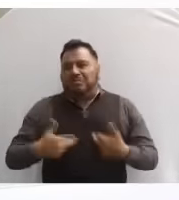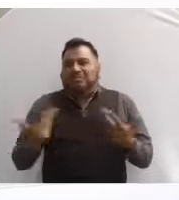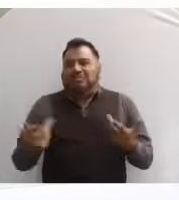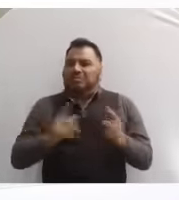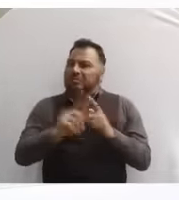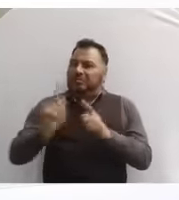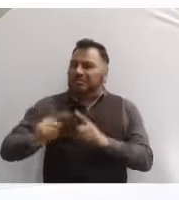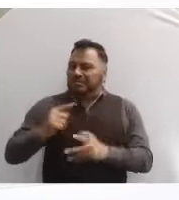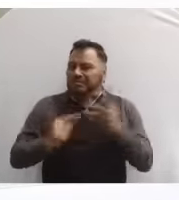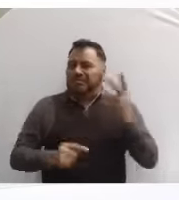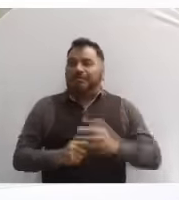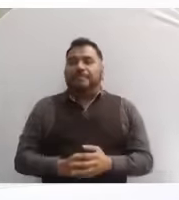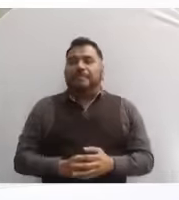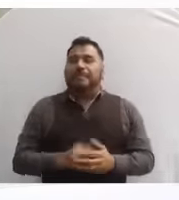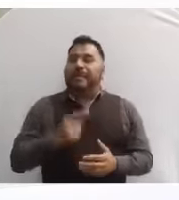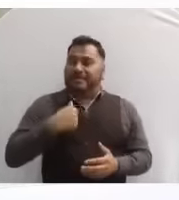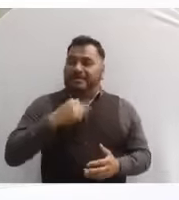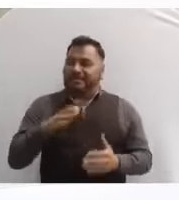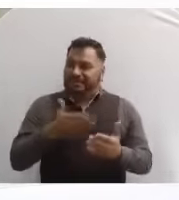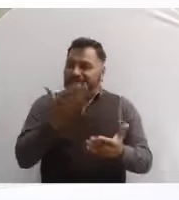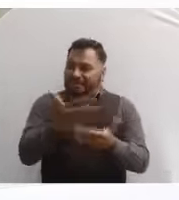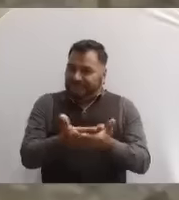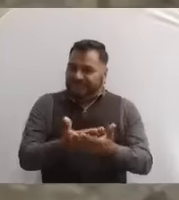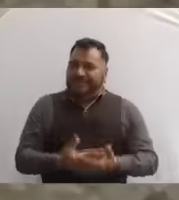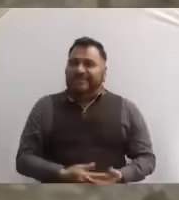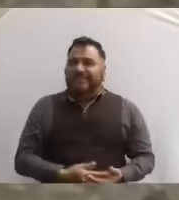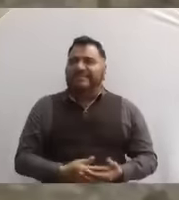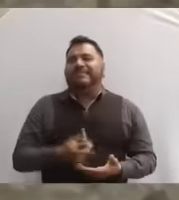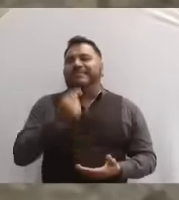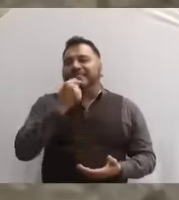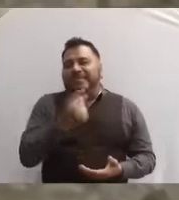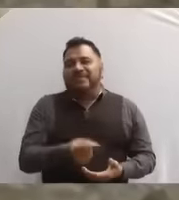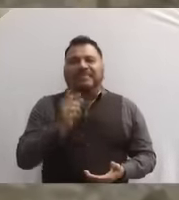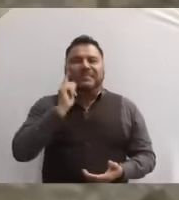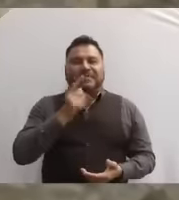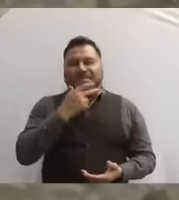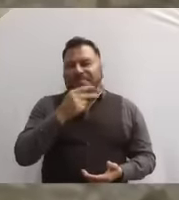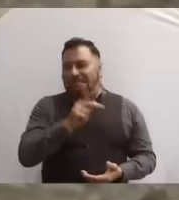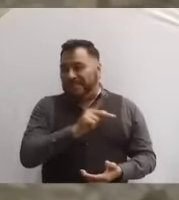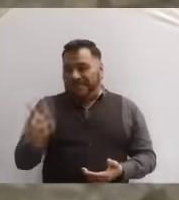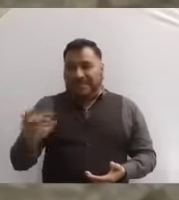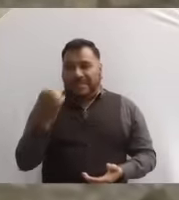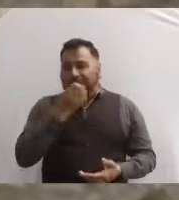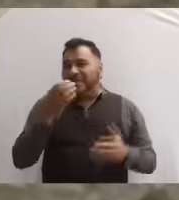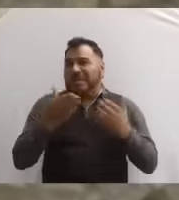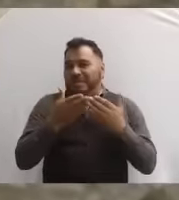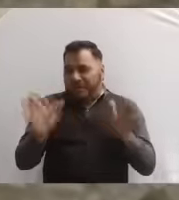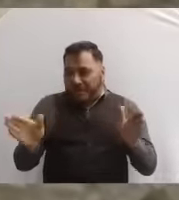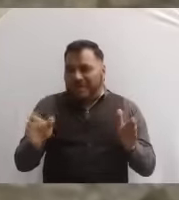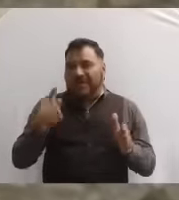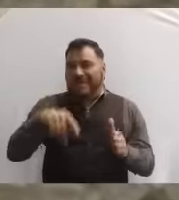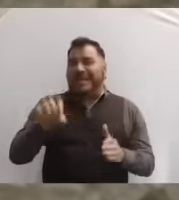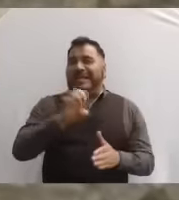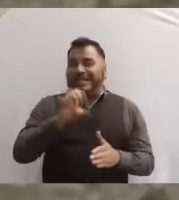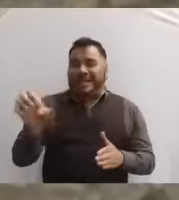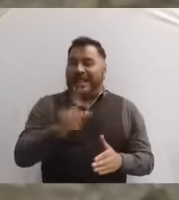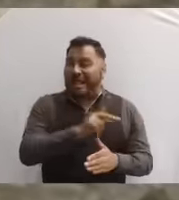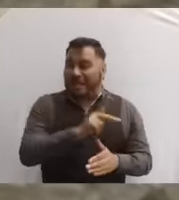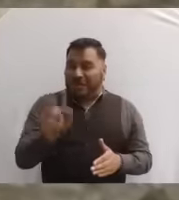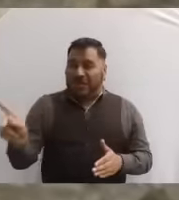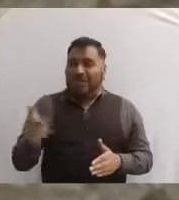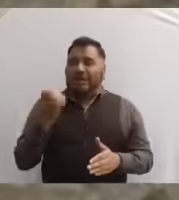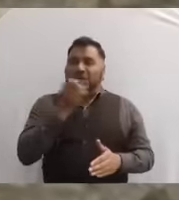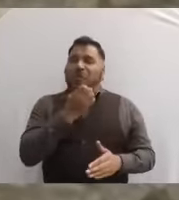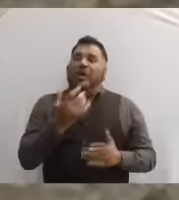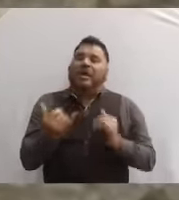escolares. Pues yo les propongo que todos los niños y niñas que van a escuela pública de Ensenada, de